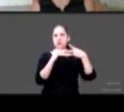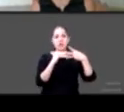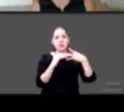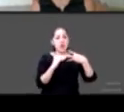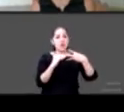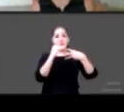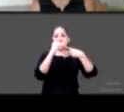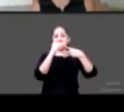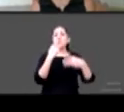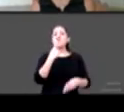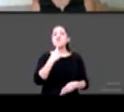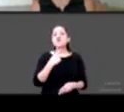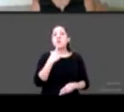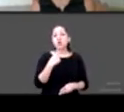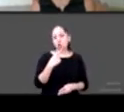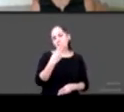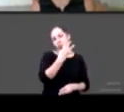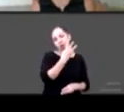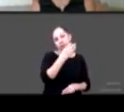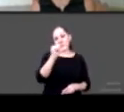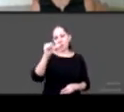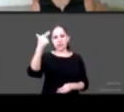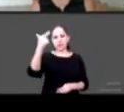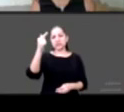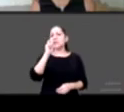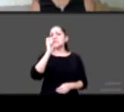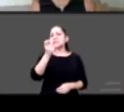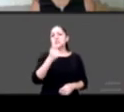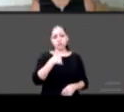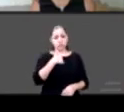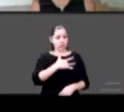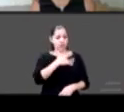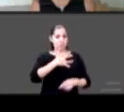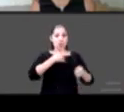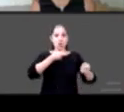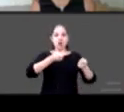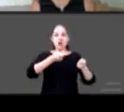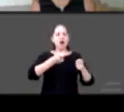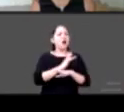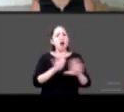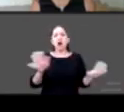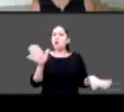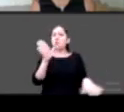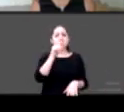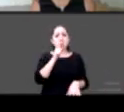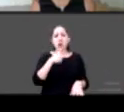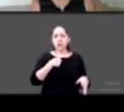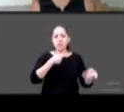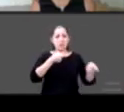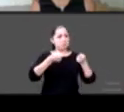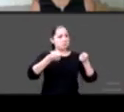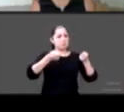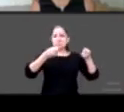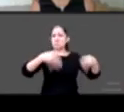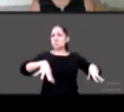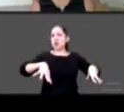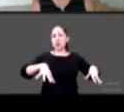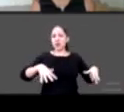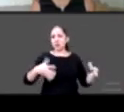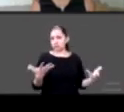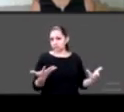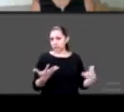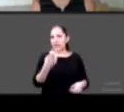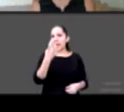lo perdíamos de 4 a 7, pues ya lo perdemos totalmente. ¿Eso qué quiere decir? Tenemos que entre nosotros como la familia